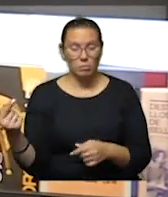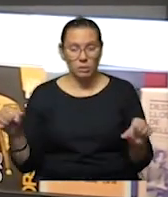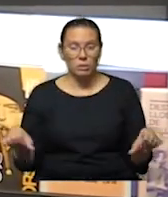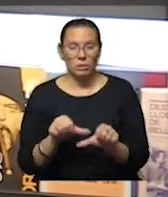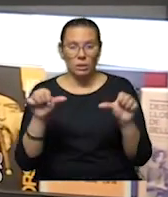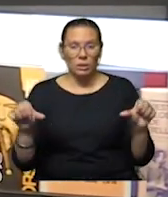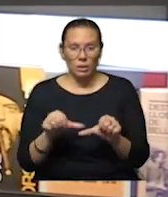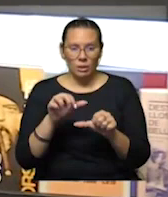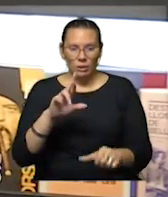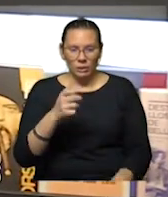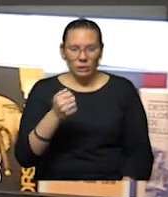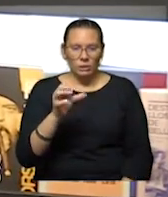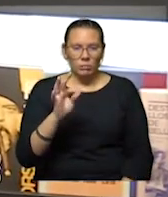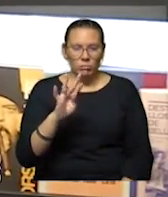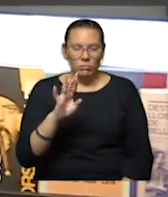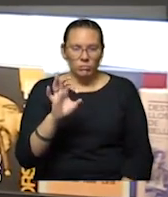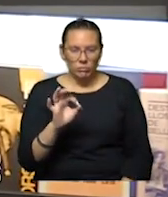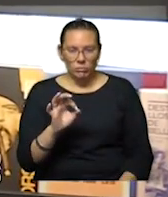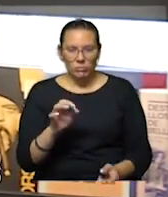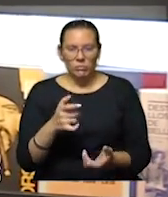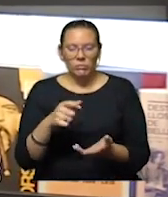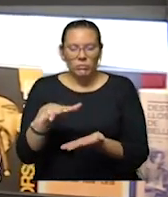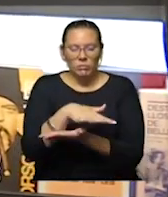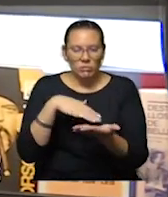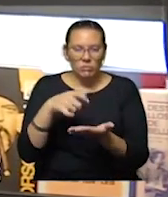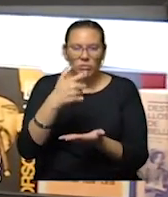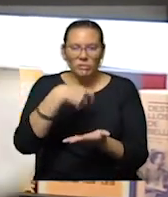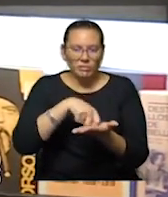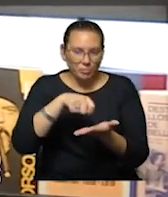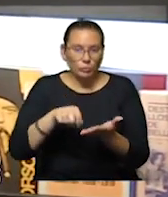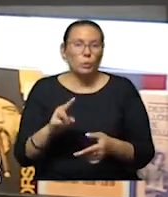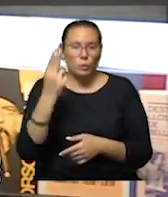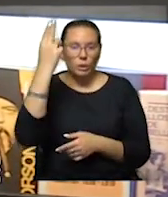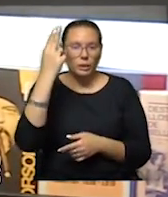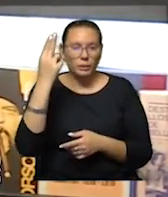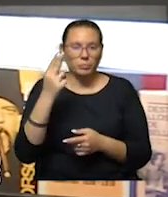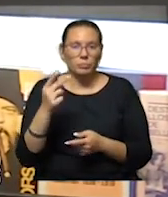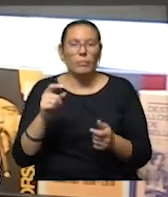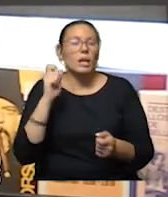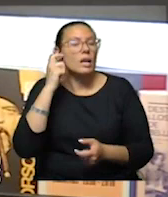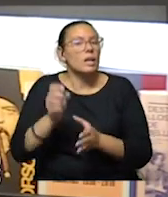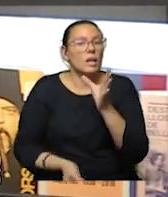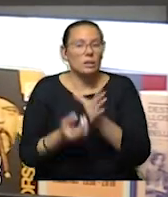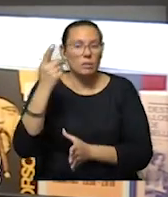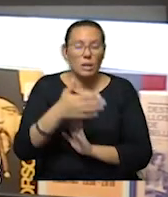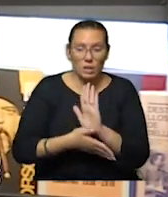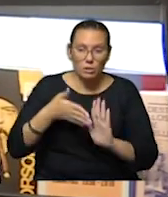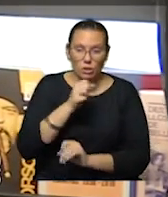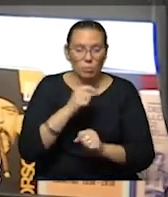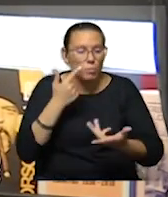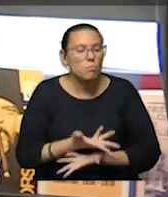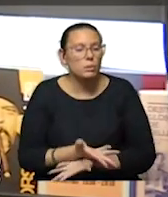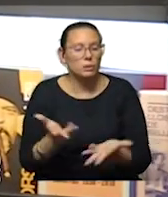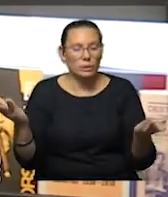a estar realizando rastro que es pasar del autor uruguayo es un mercado itinerante de industrias creativas nacionales en donde se puede dar